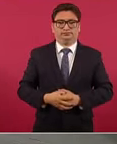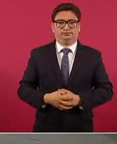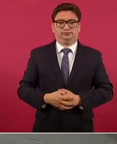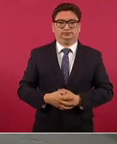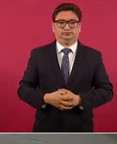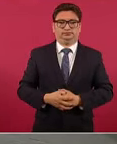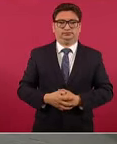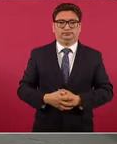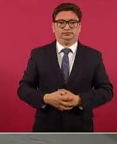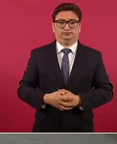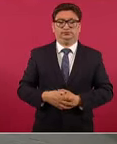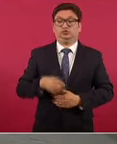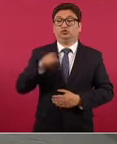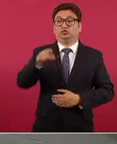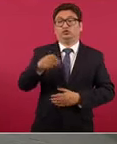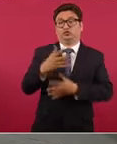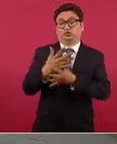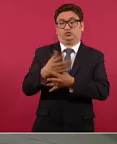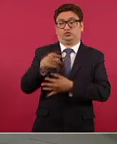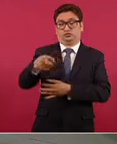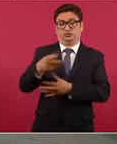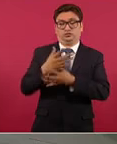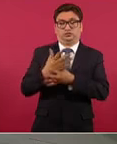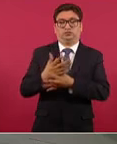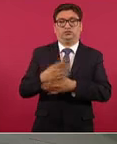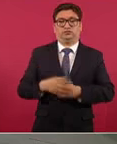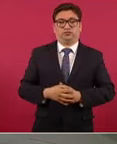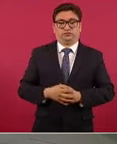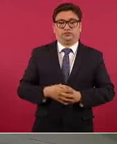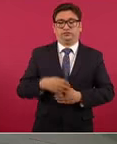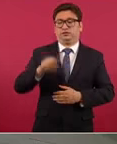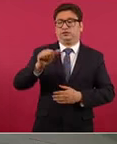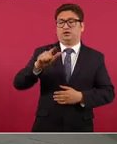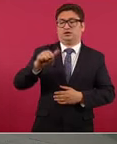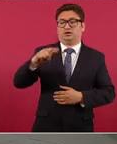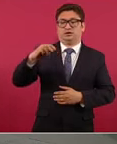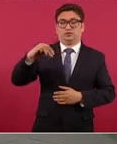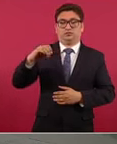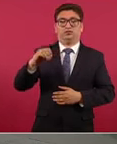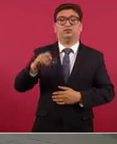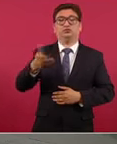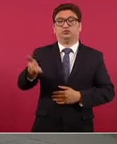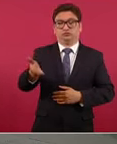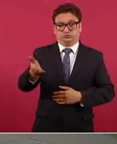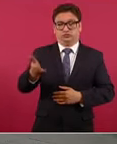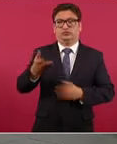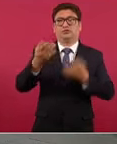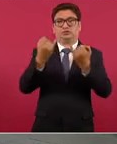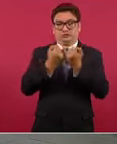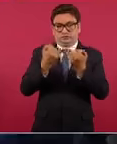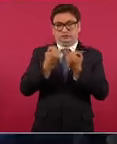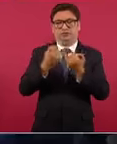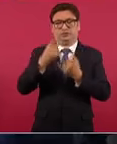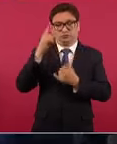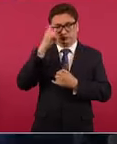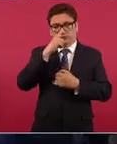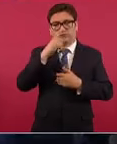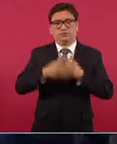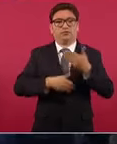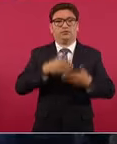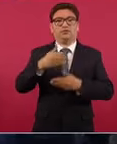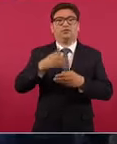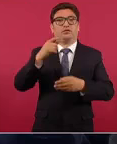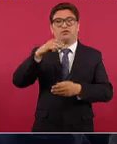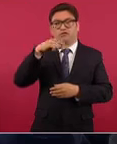tú estás comentando de tálamo pues nos va a costar conseguir